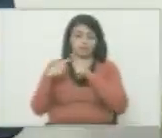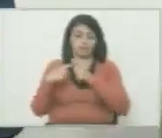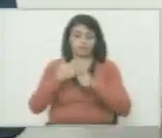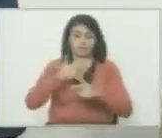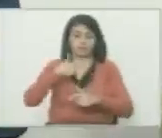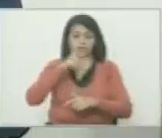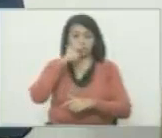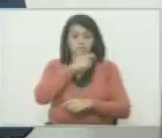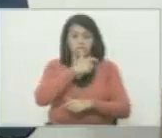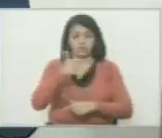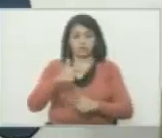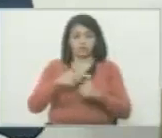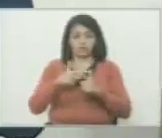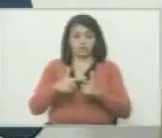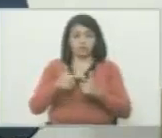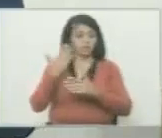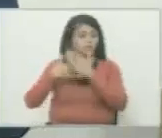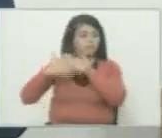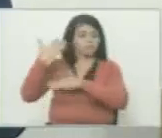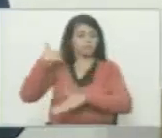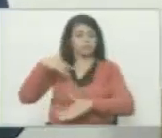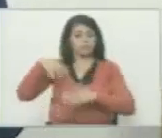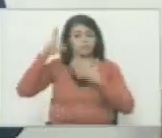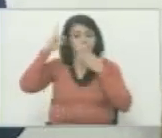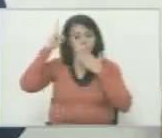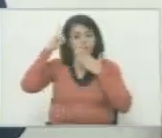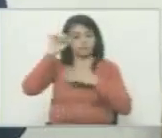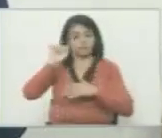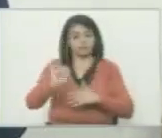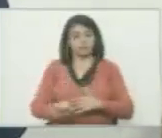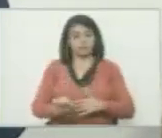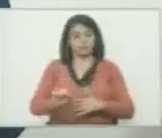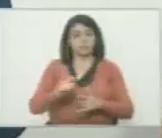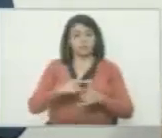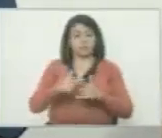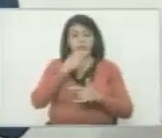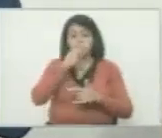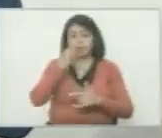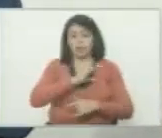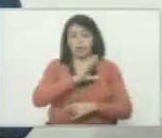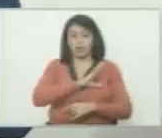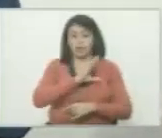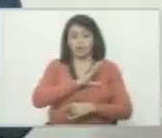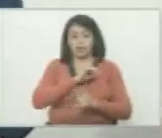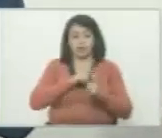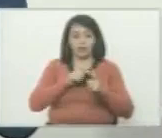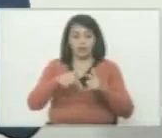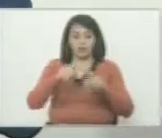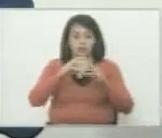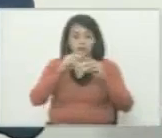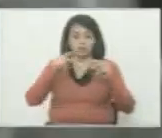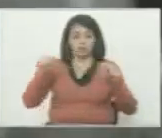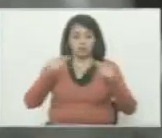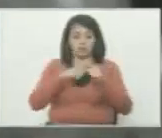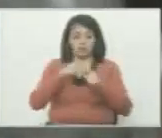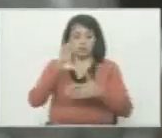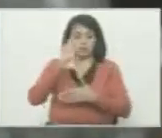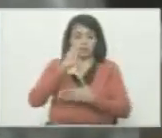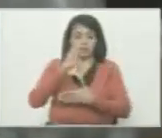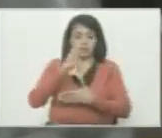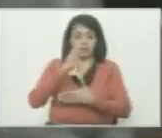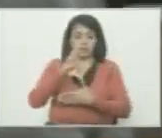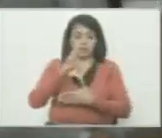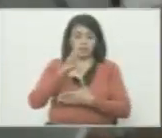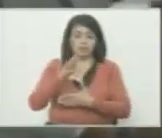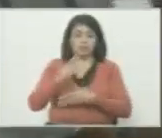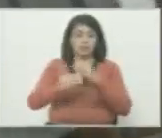nuestros pueblos ancestrales del sur, de los verdaderos dueños de esta tierra americana,